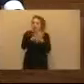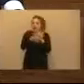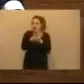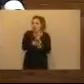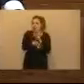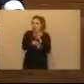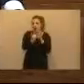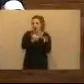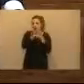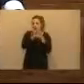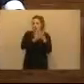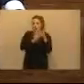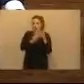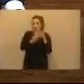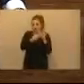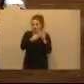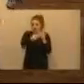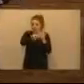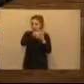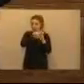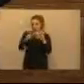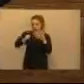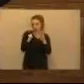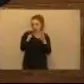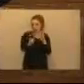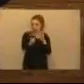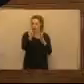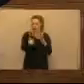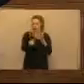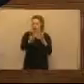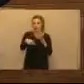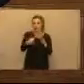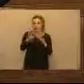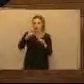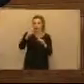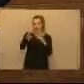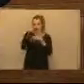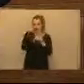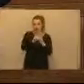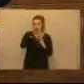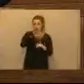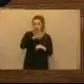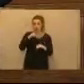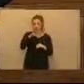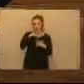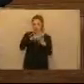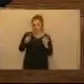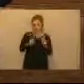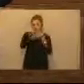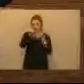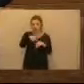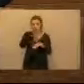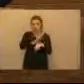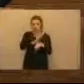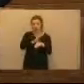se encuentra la gaita, ¿no? Después, como decreto autonómico 2007, esta consejería desarrolló el currículo de